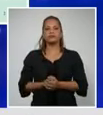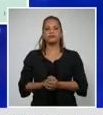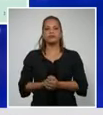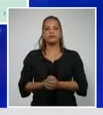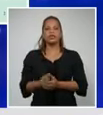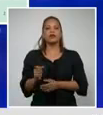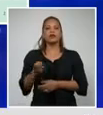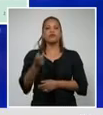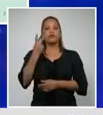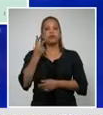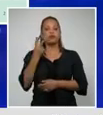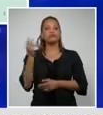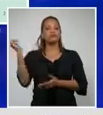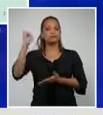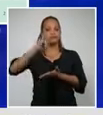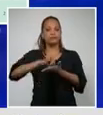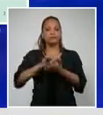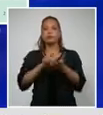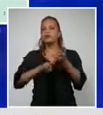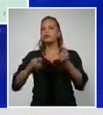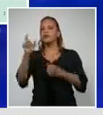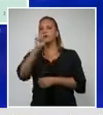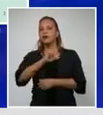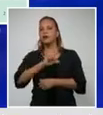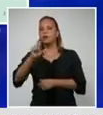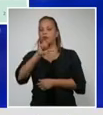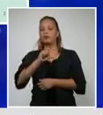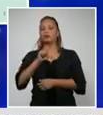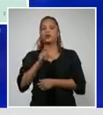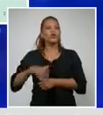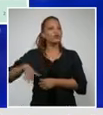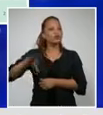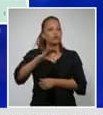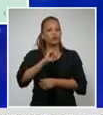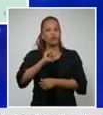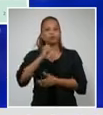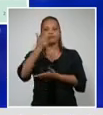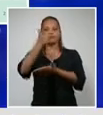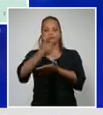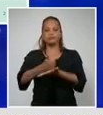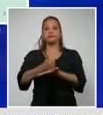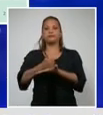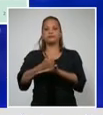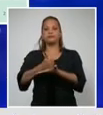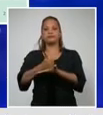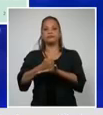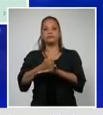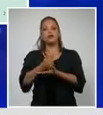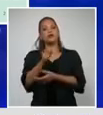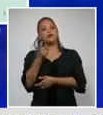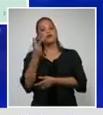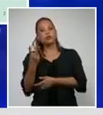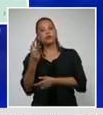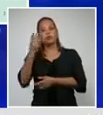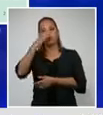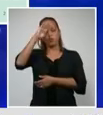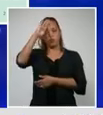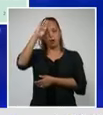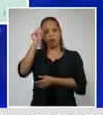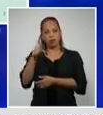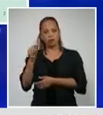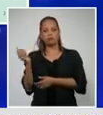importados en la provincia de Camagüey, todos del municipio cabecera, y son 2 viajeros cubanos procedentes de